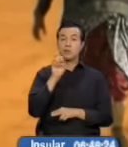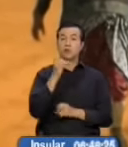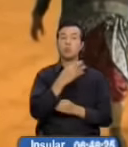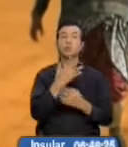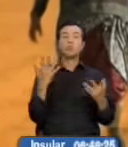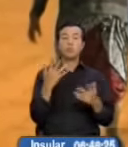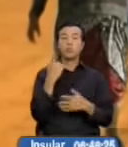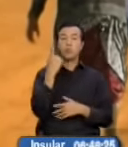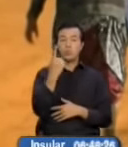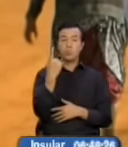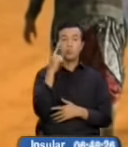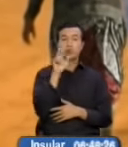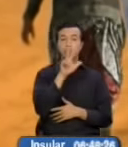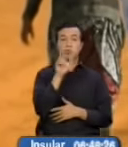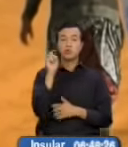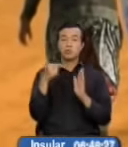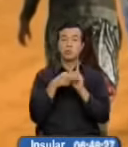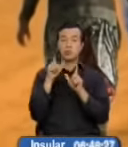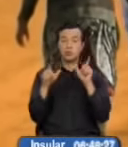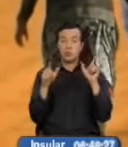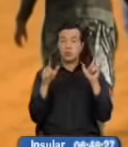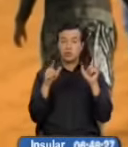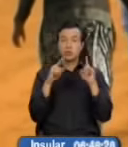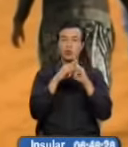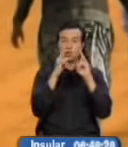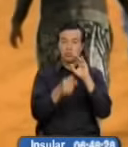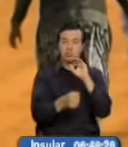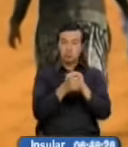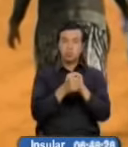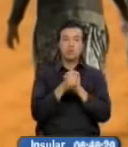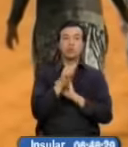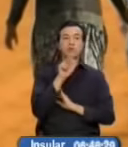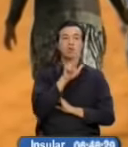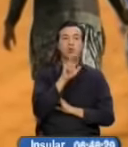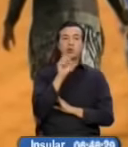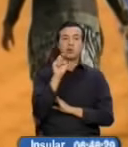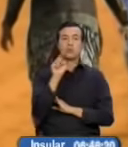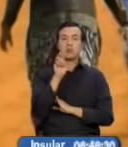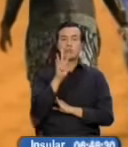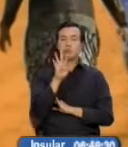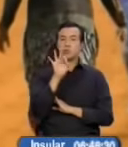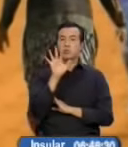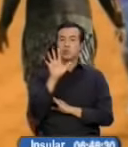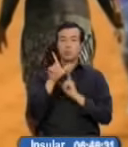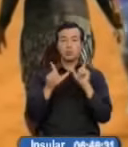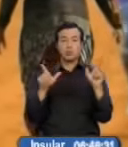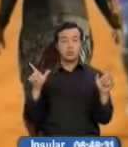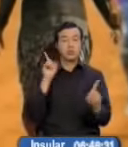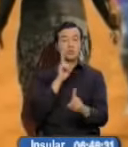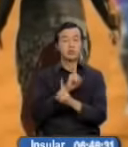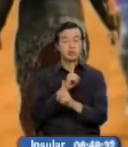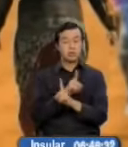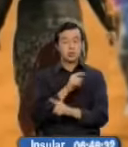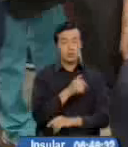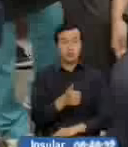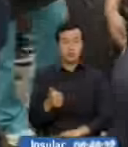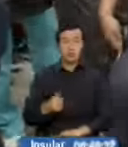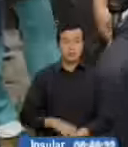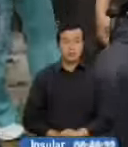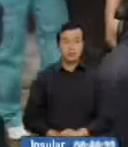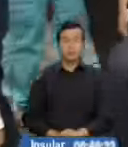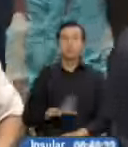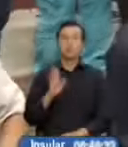aproximadamente 1.300.000 refugiados, de los cuales 30.495 serían personas con algún tipo de discapacidad.